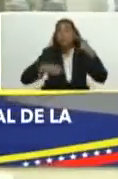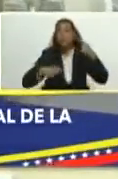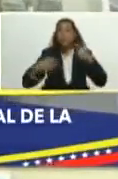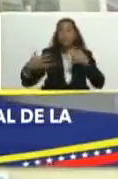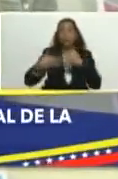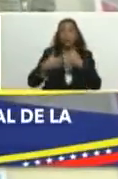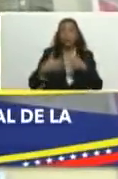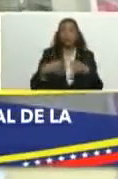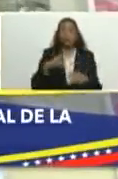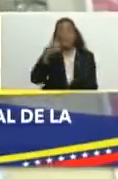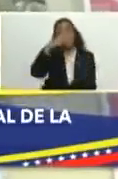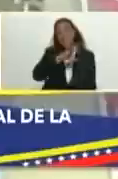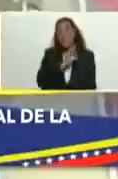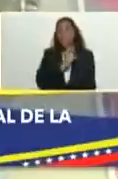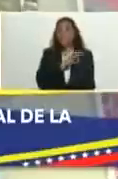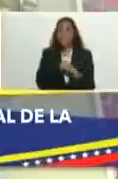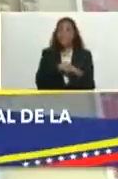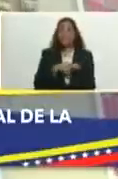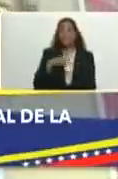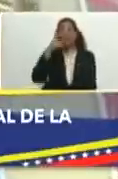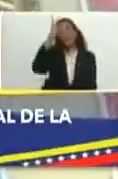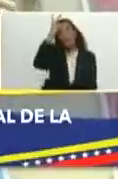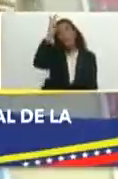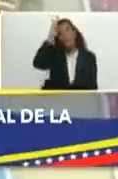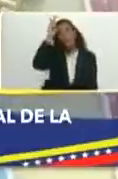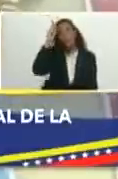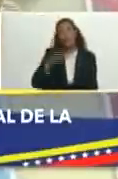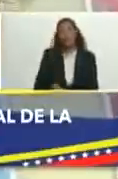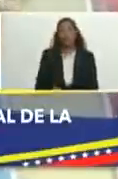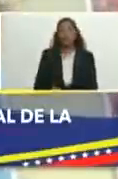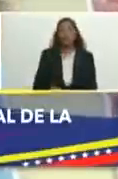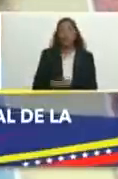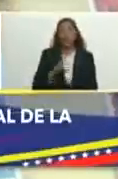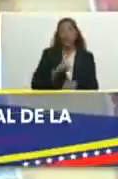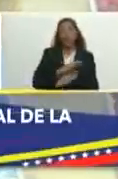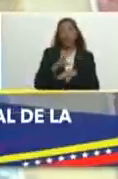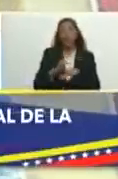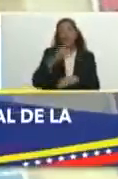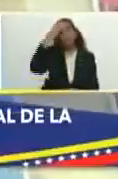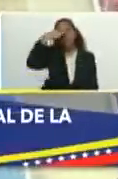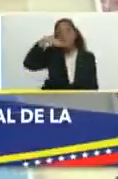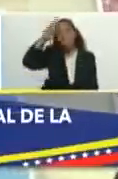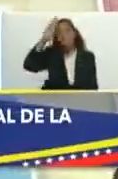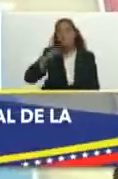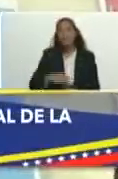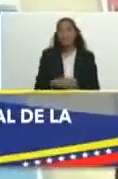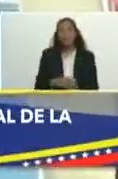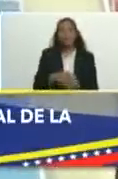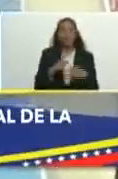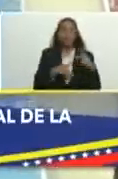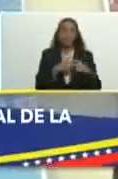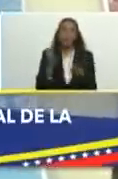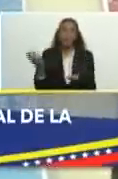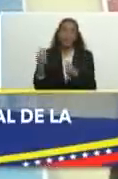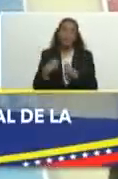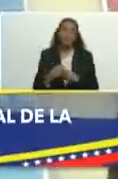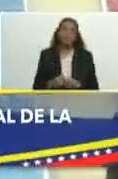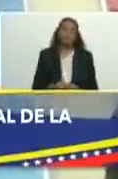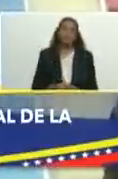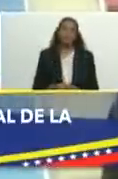Chile, Perú, Ecuador, Bolivia, Costa Rica, México. Cable de potencia, la potencia